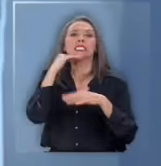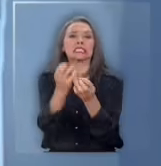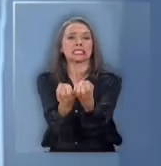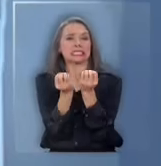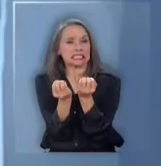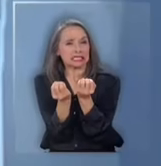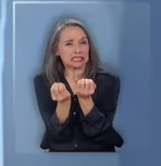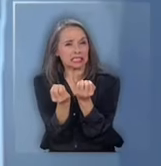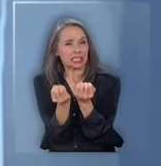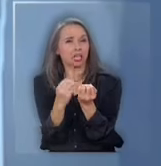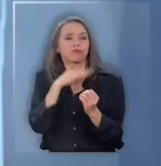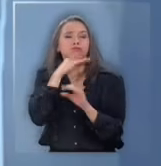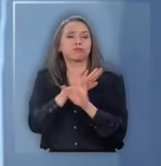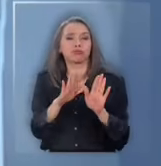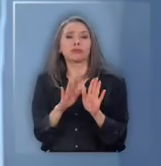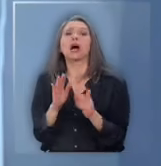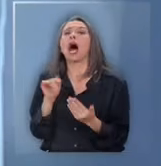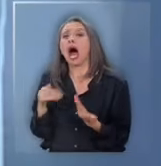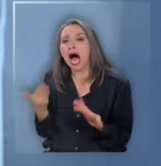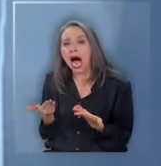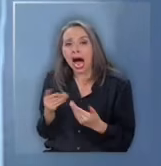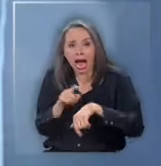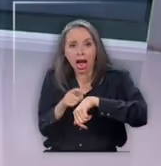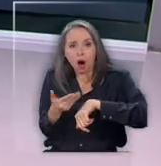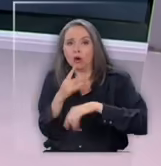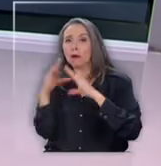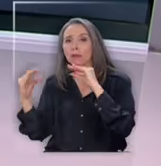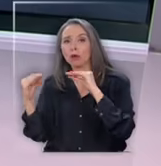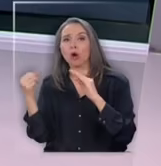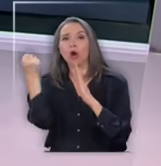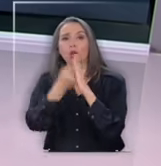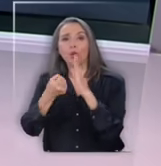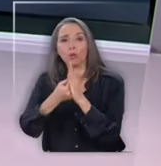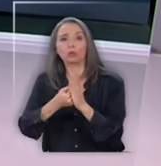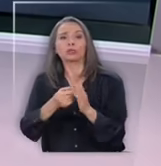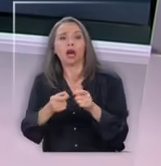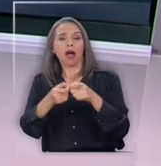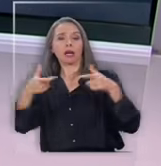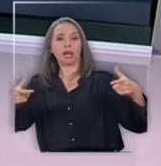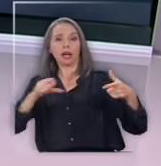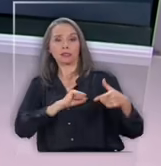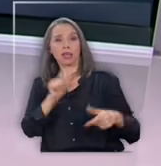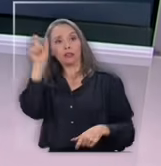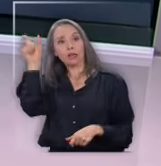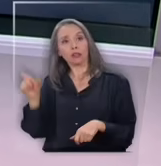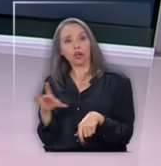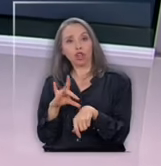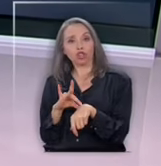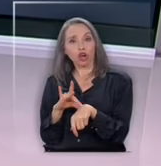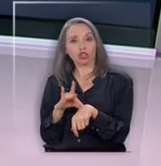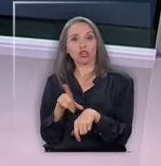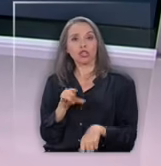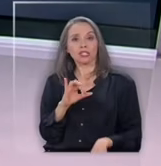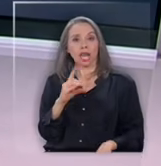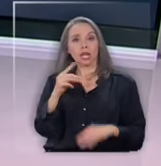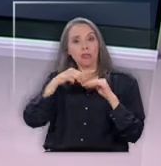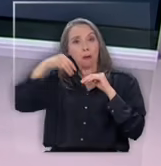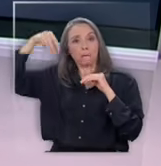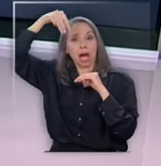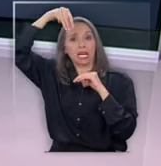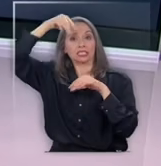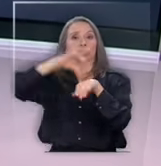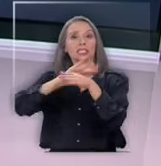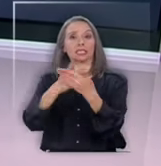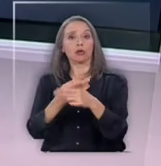hablar de cómo está la situación ahora de esta batalla en el gran santiago estamos con el doctor juan carlos said él es magíster en salud pública